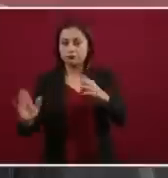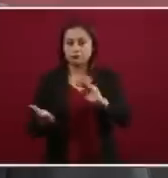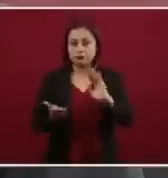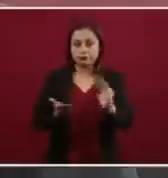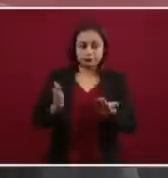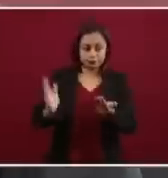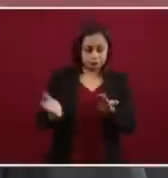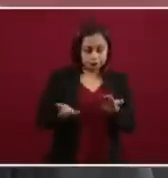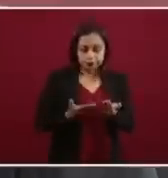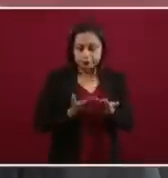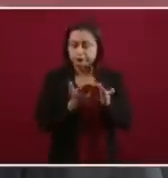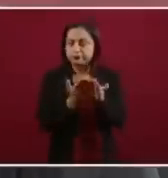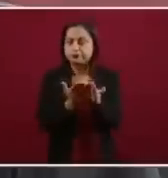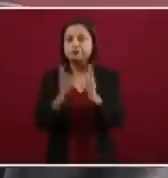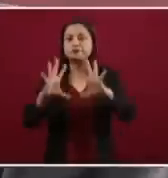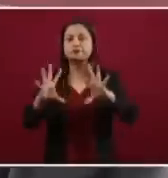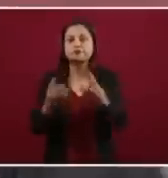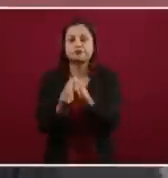Pero bueno,